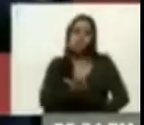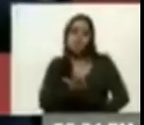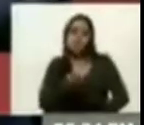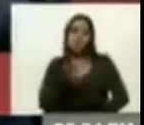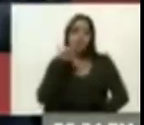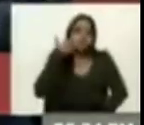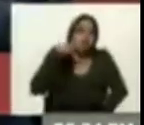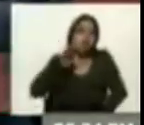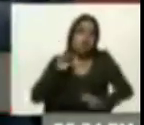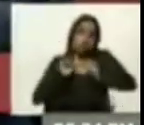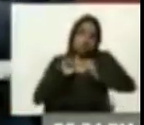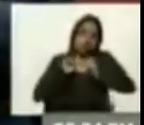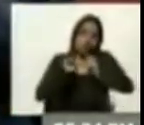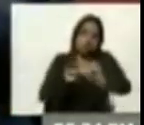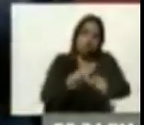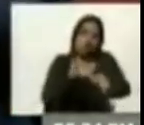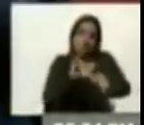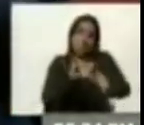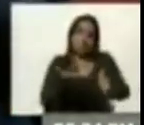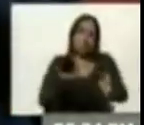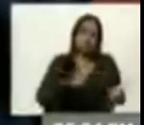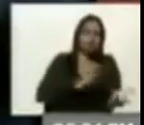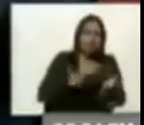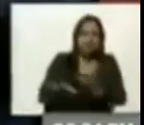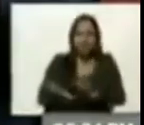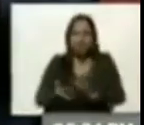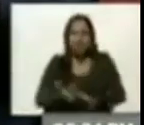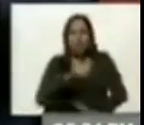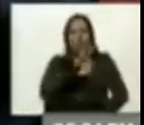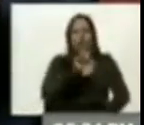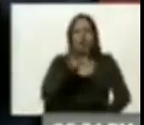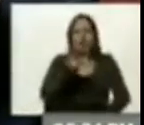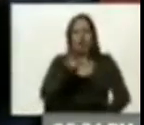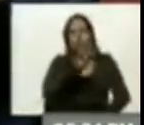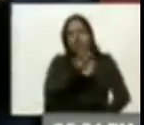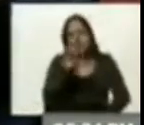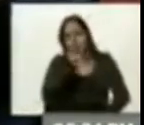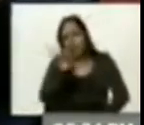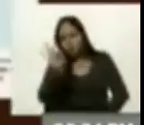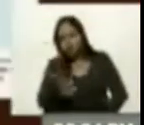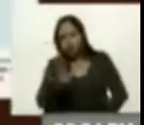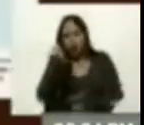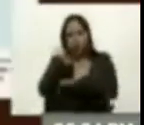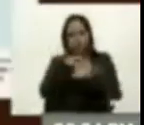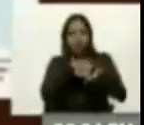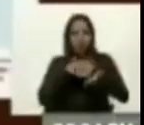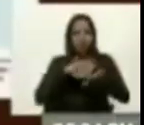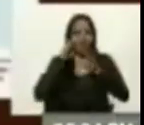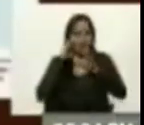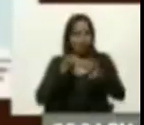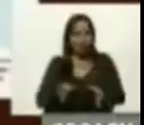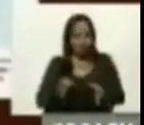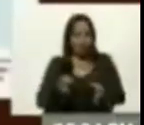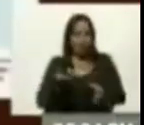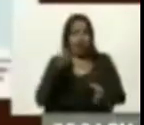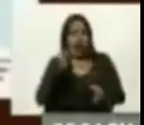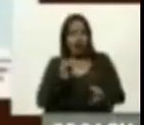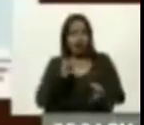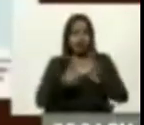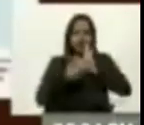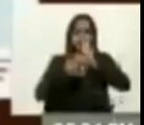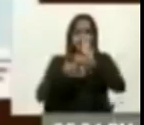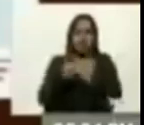se mantiene la tendencia, quizás estemos hablando de por encima de 40% la participación real, que es la que nosotros estamos